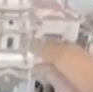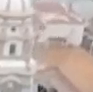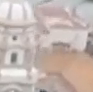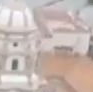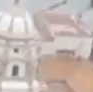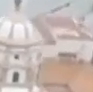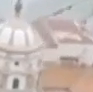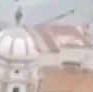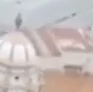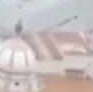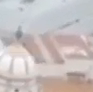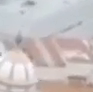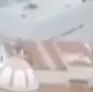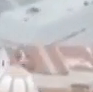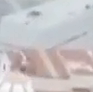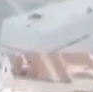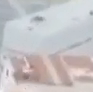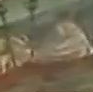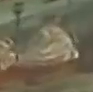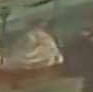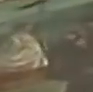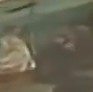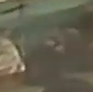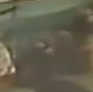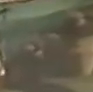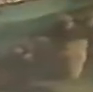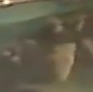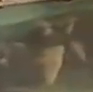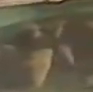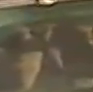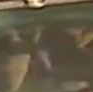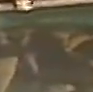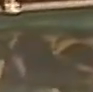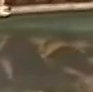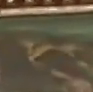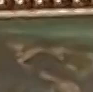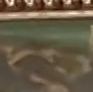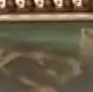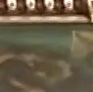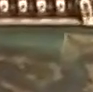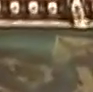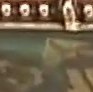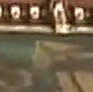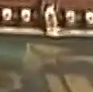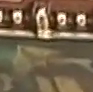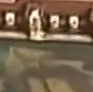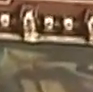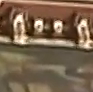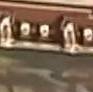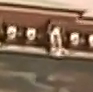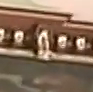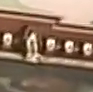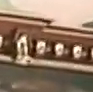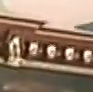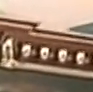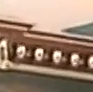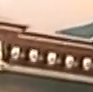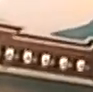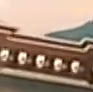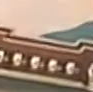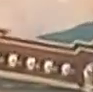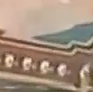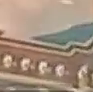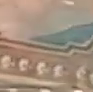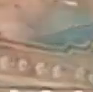de Juan Germán Roscio Nieves, quien se desempeñó también como un papel fundamental, clave. El gobierno de la República Bolivariana